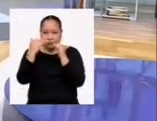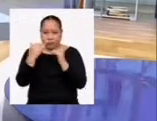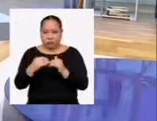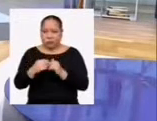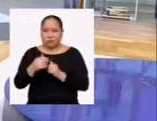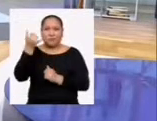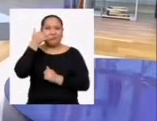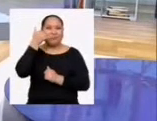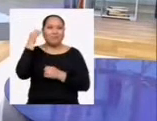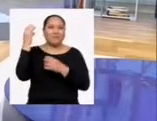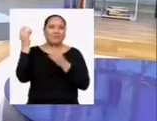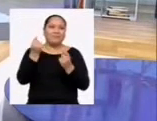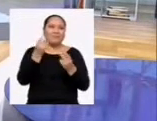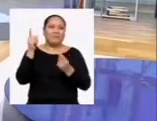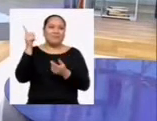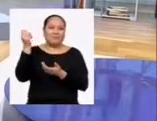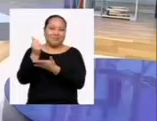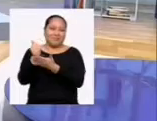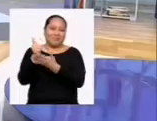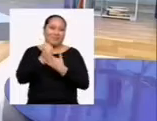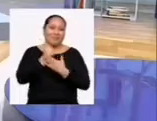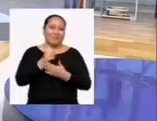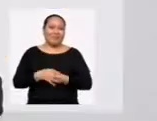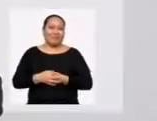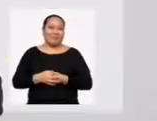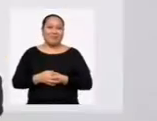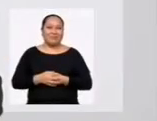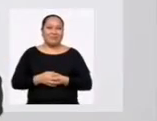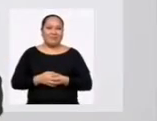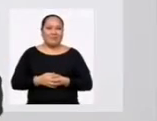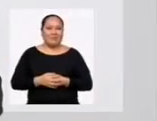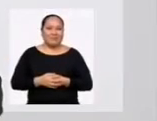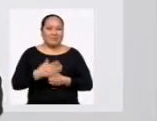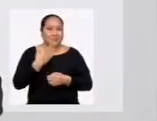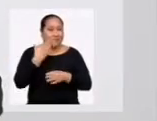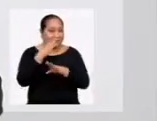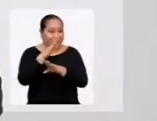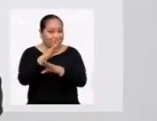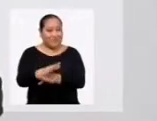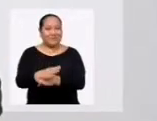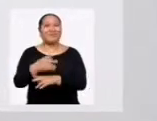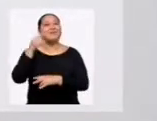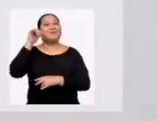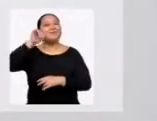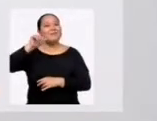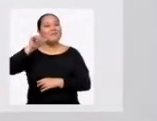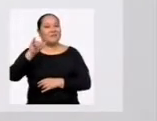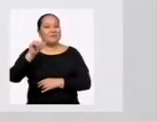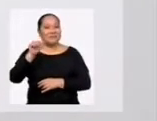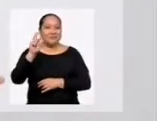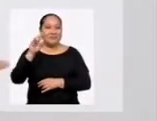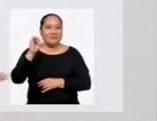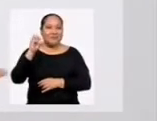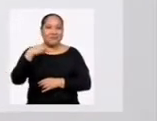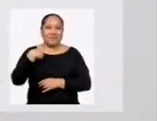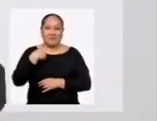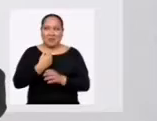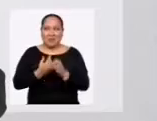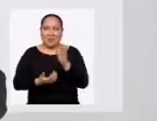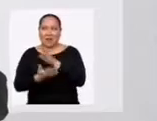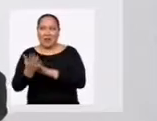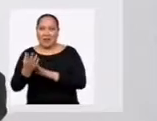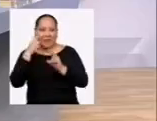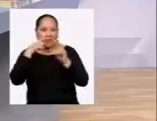llamo inmediatamente para que nos ayude. Buenas tardes, Yaremis. Justo iba a salir y vi